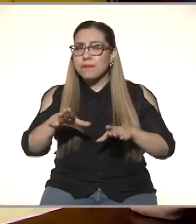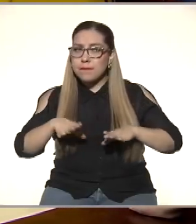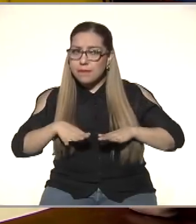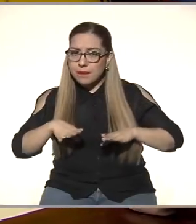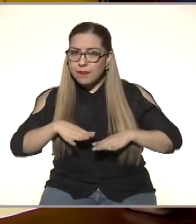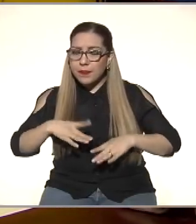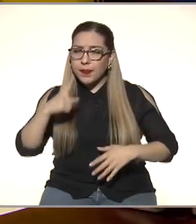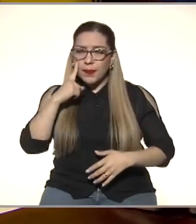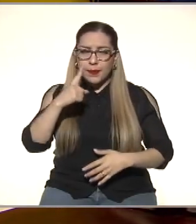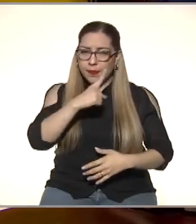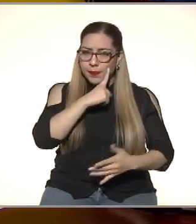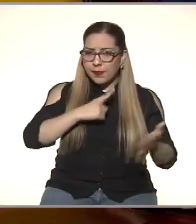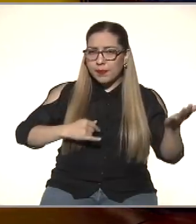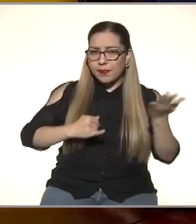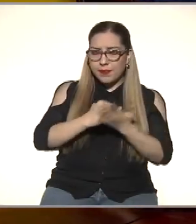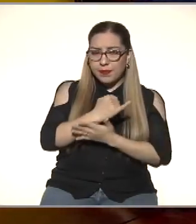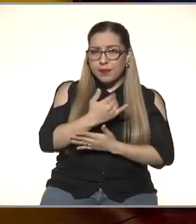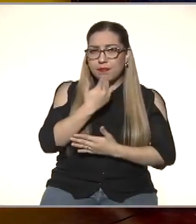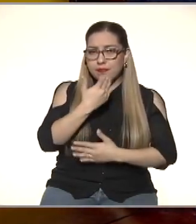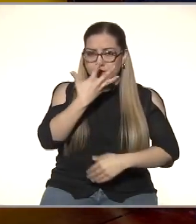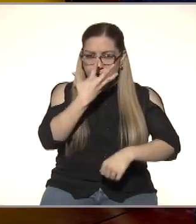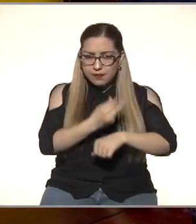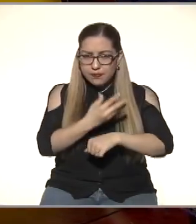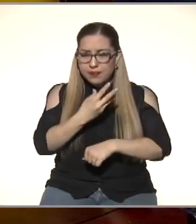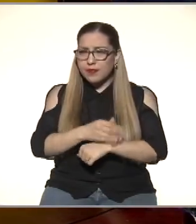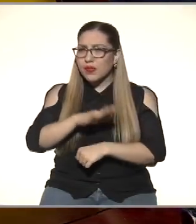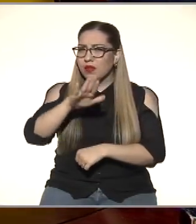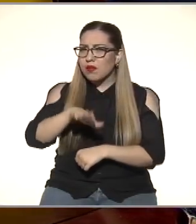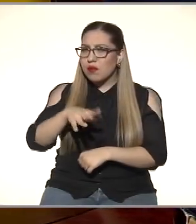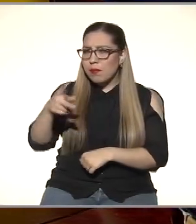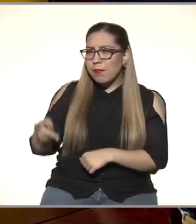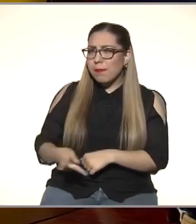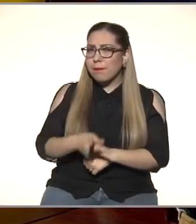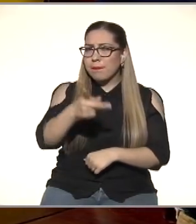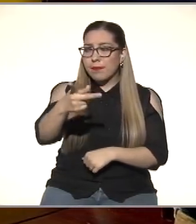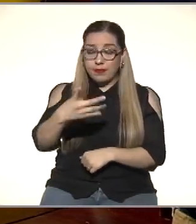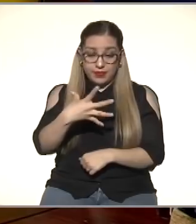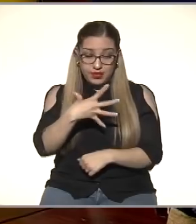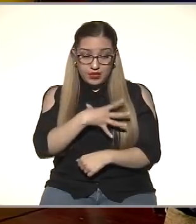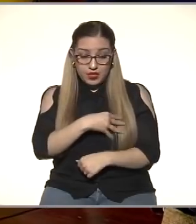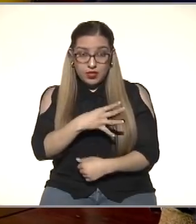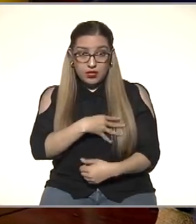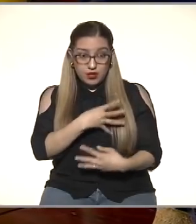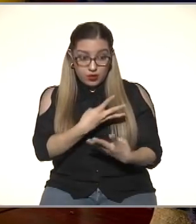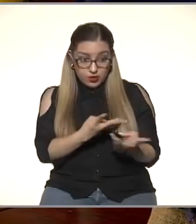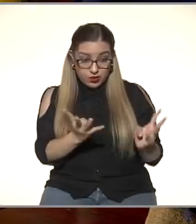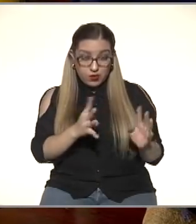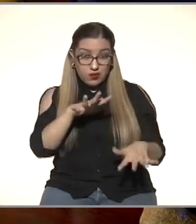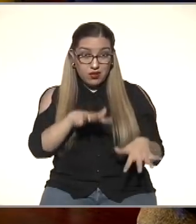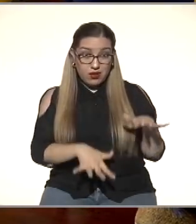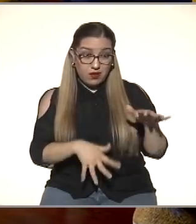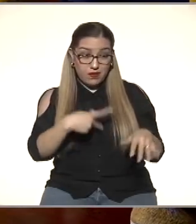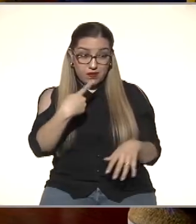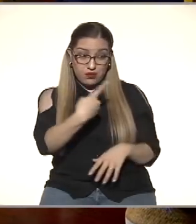reparación genuina o no. Exacto. Oye, ¿y los hijos pueden ser los causantes del divorcio de los padres? Y ahorita vamos contigo,